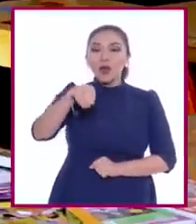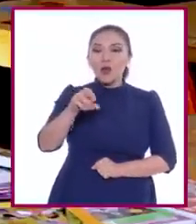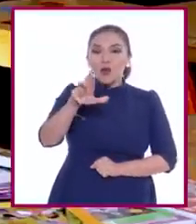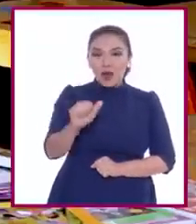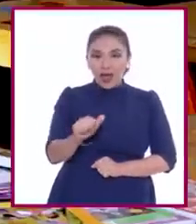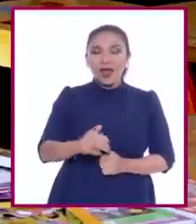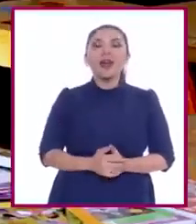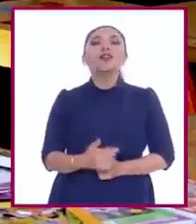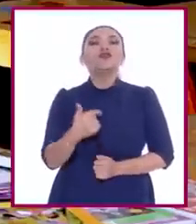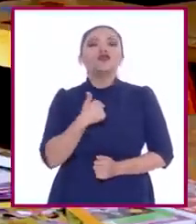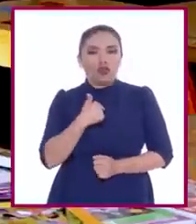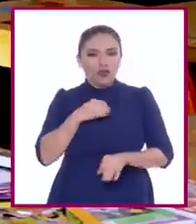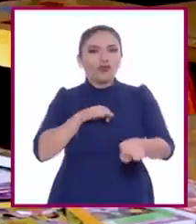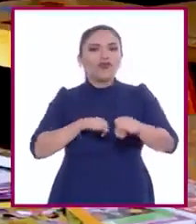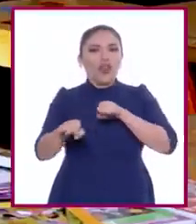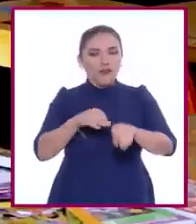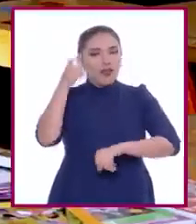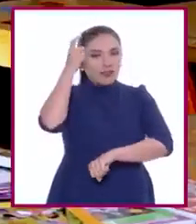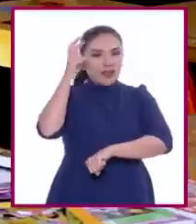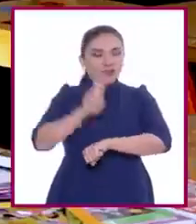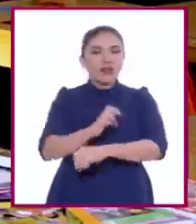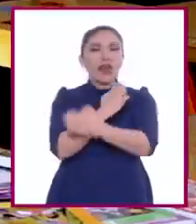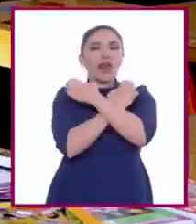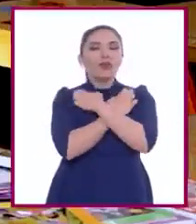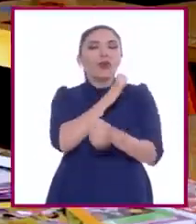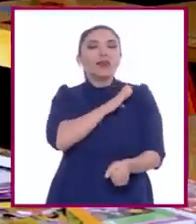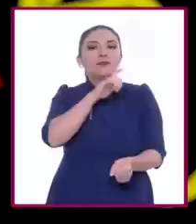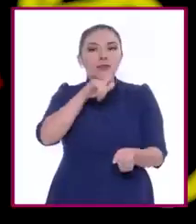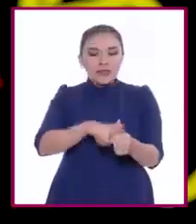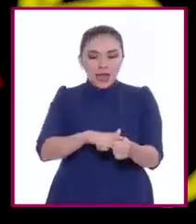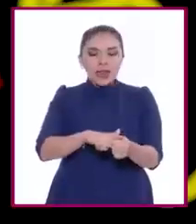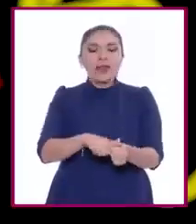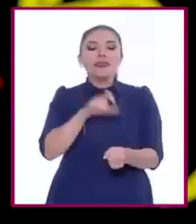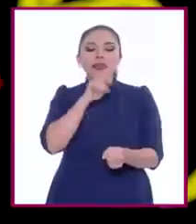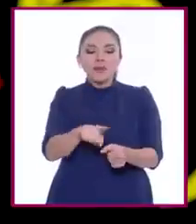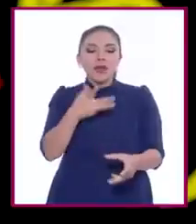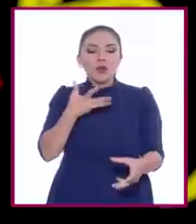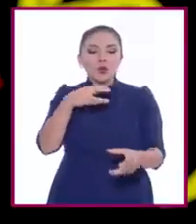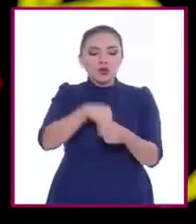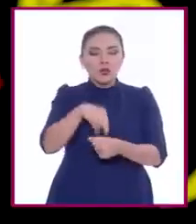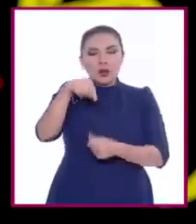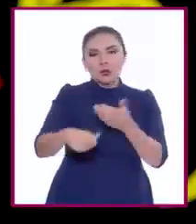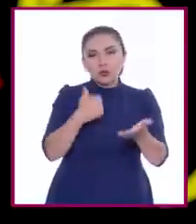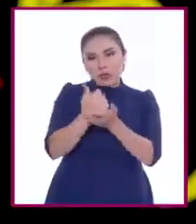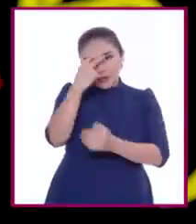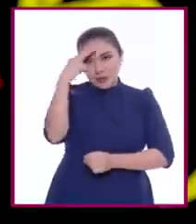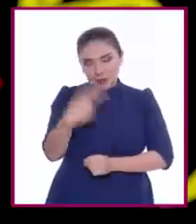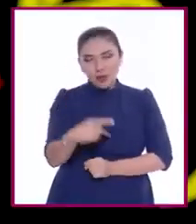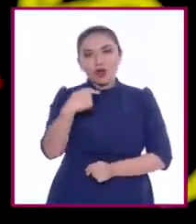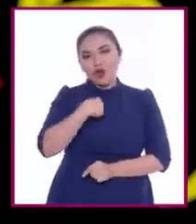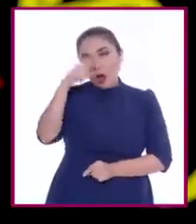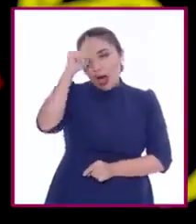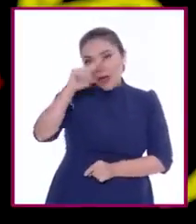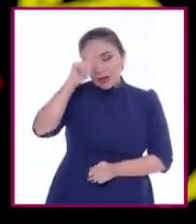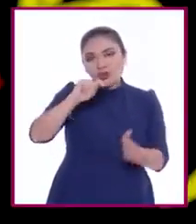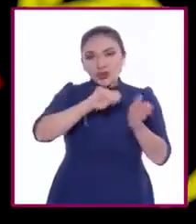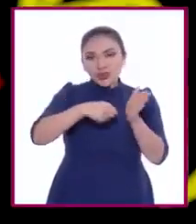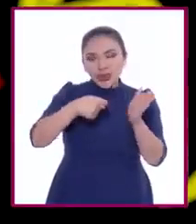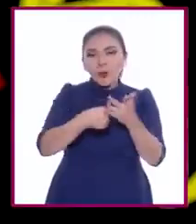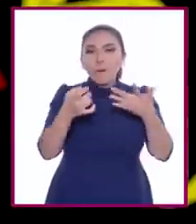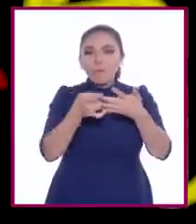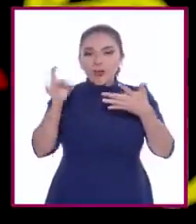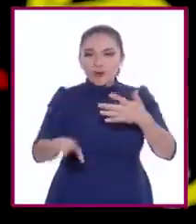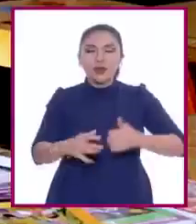es Noraila Rodríguez. Yo trabajo en la Dirección de Educación Especial e Inclusiva en la Ciudad de México. Soy asesor